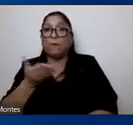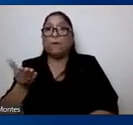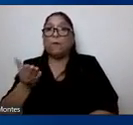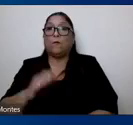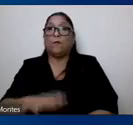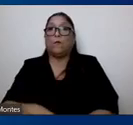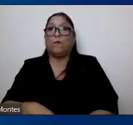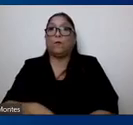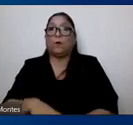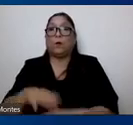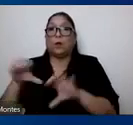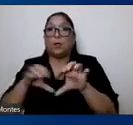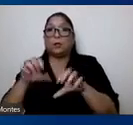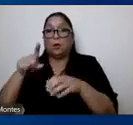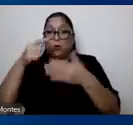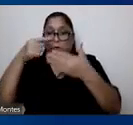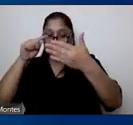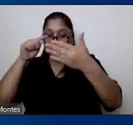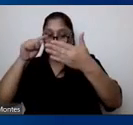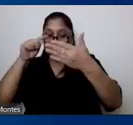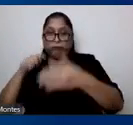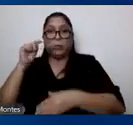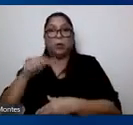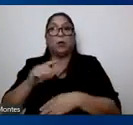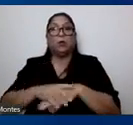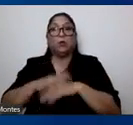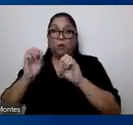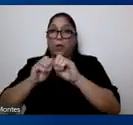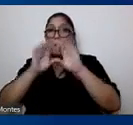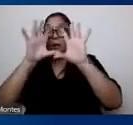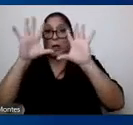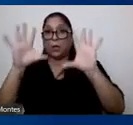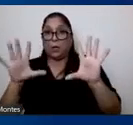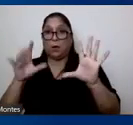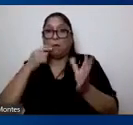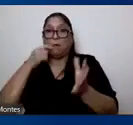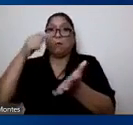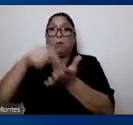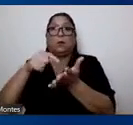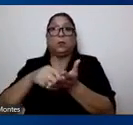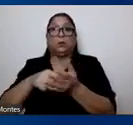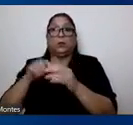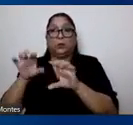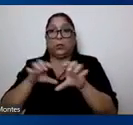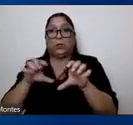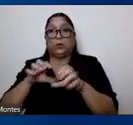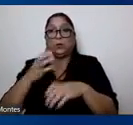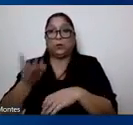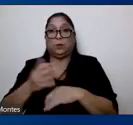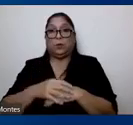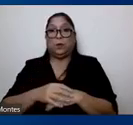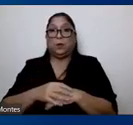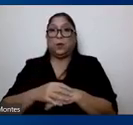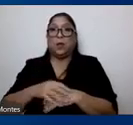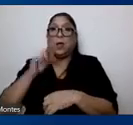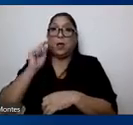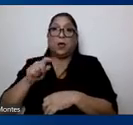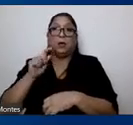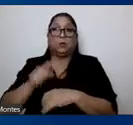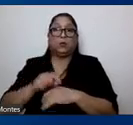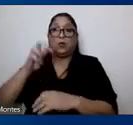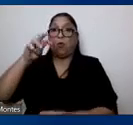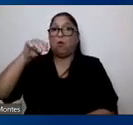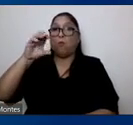hacer una revisión del caso para el esclarecimiento de los hechos, ¿no? Es el caso Molinos, un